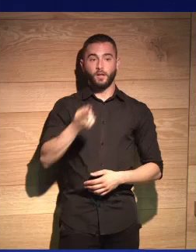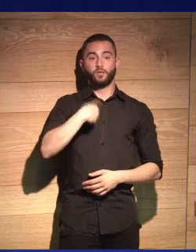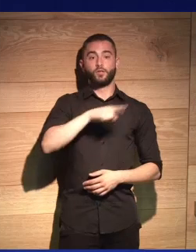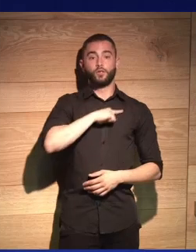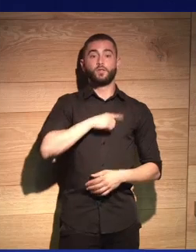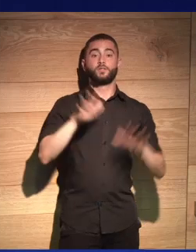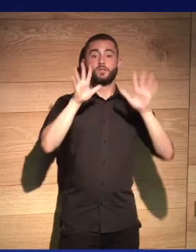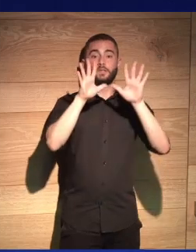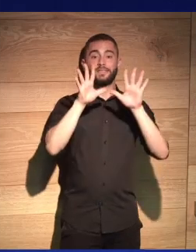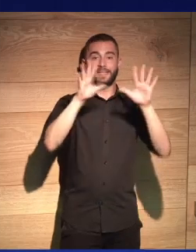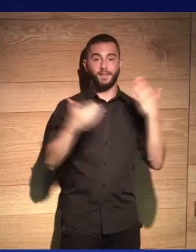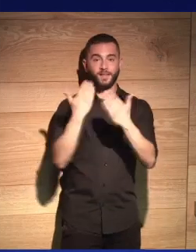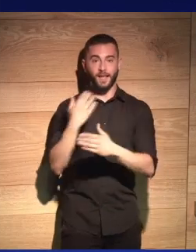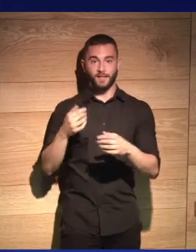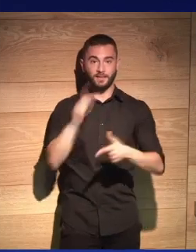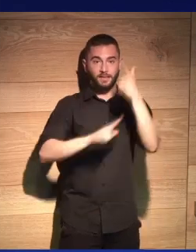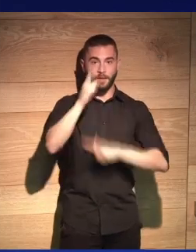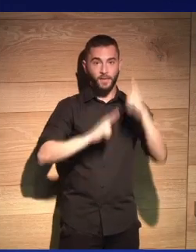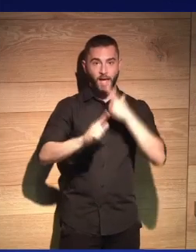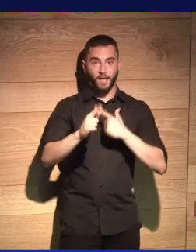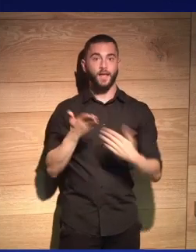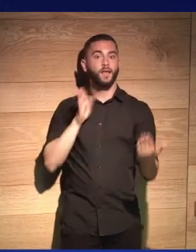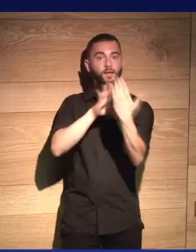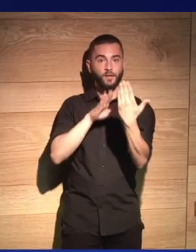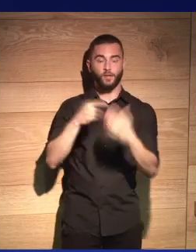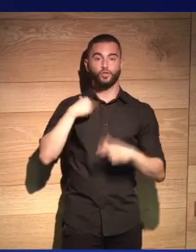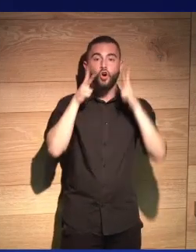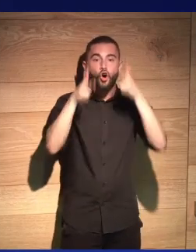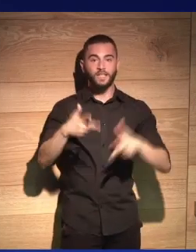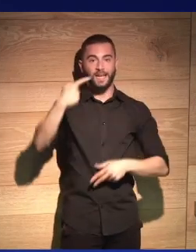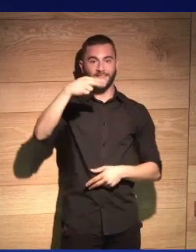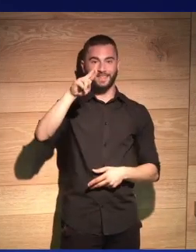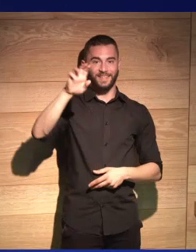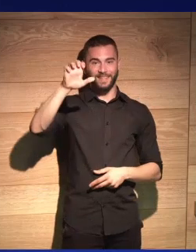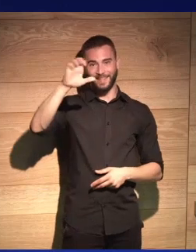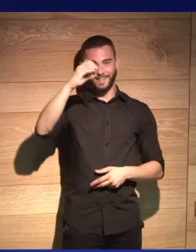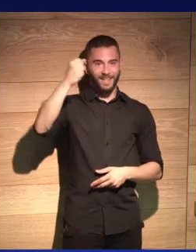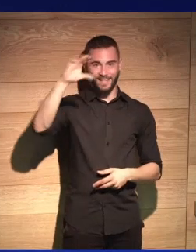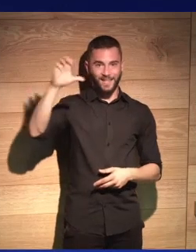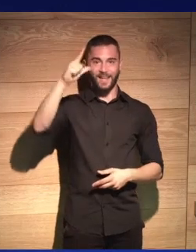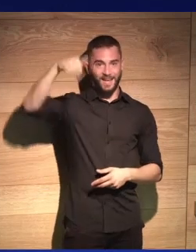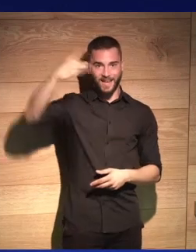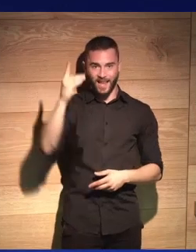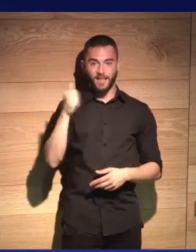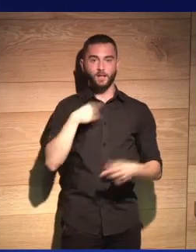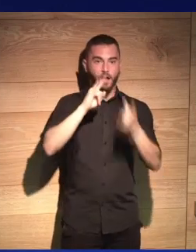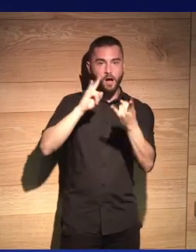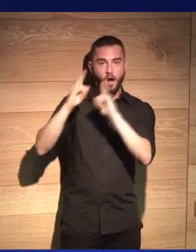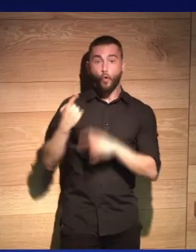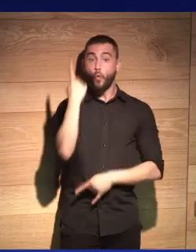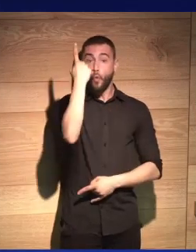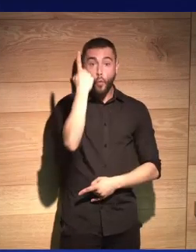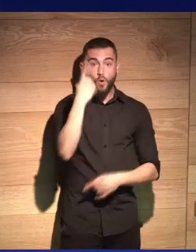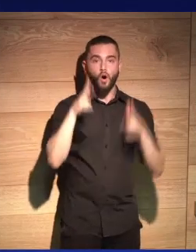viaje. Yo había llamado a varios hoteles de Graceland y solo en uno contestaron el teléfono. Una mujer